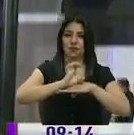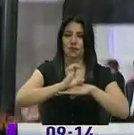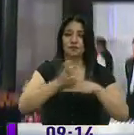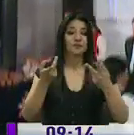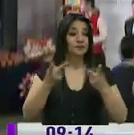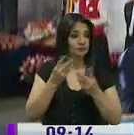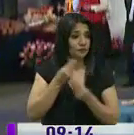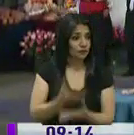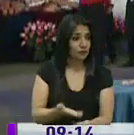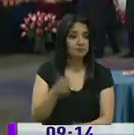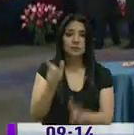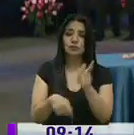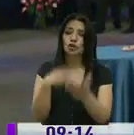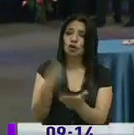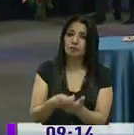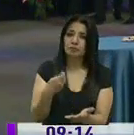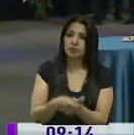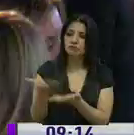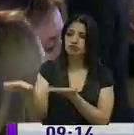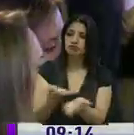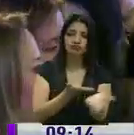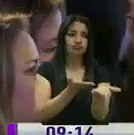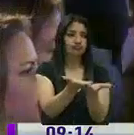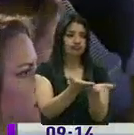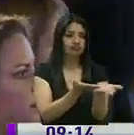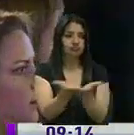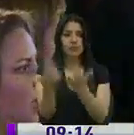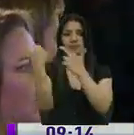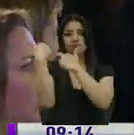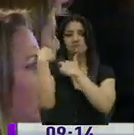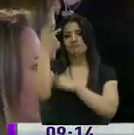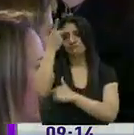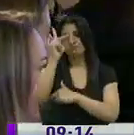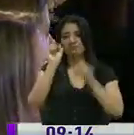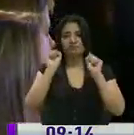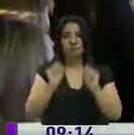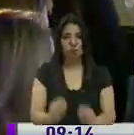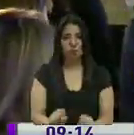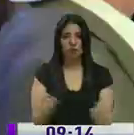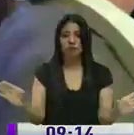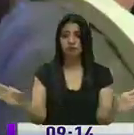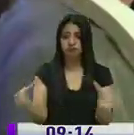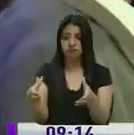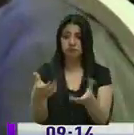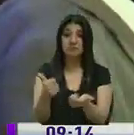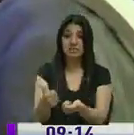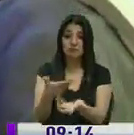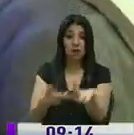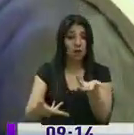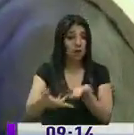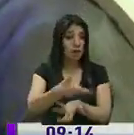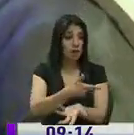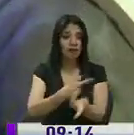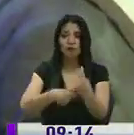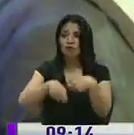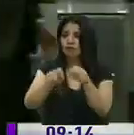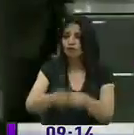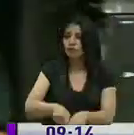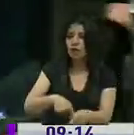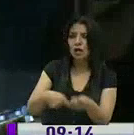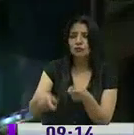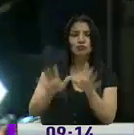conoce que los compradores y los proveedores son responsables de la toma de decisiones que se reúnen personalmente para debatir los contratos de existentes